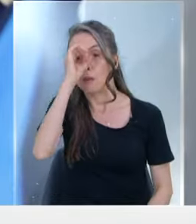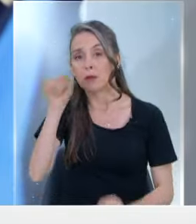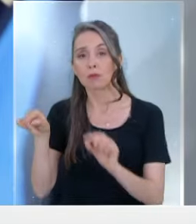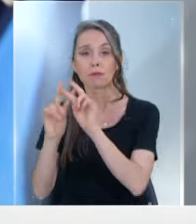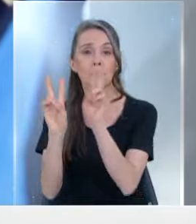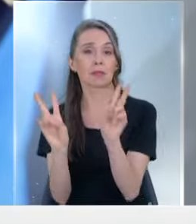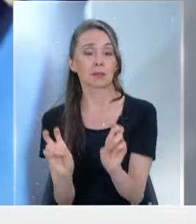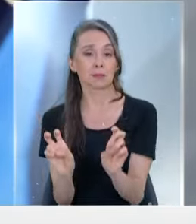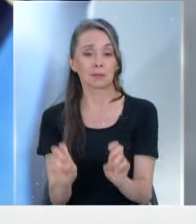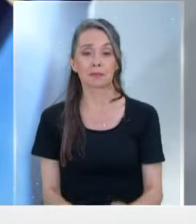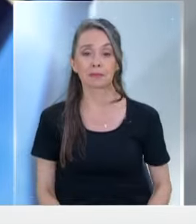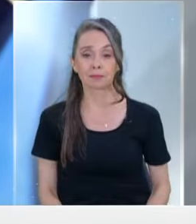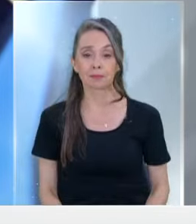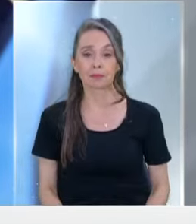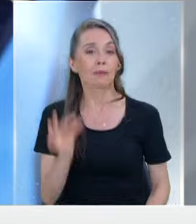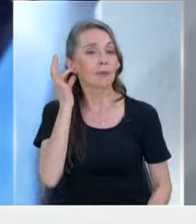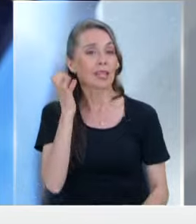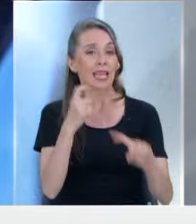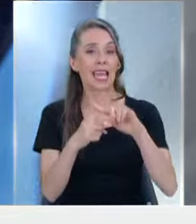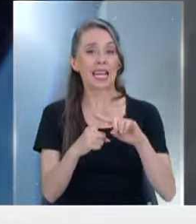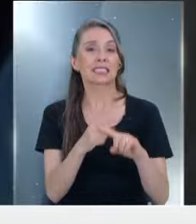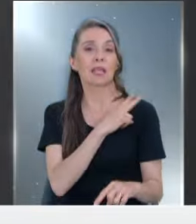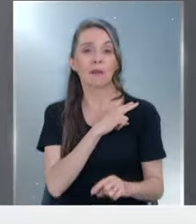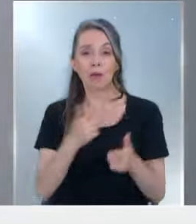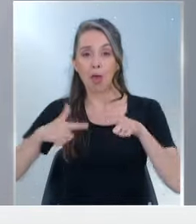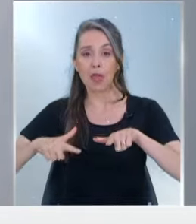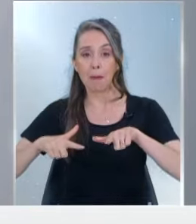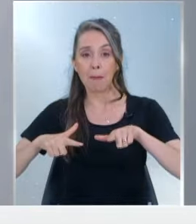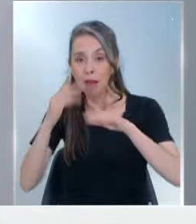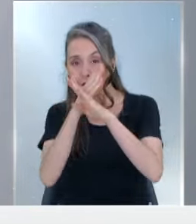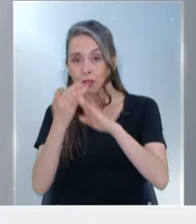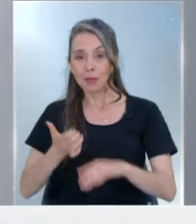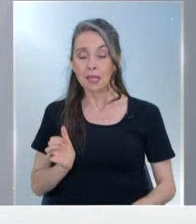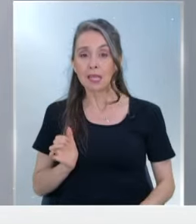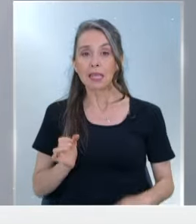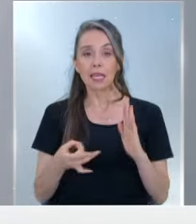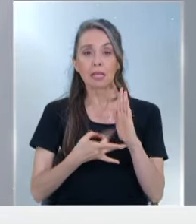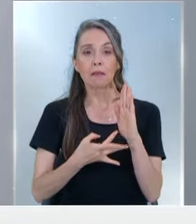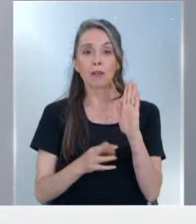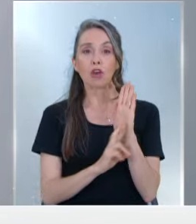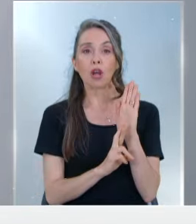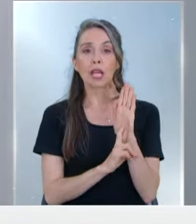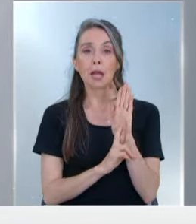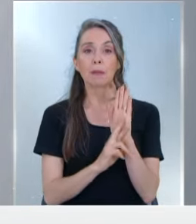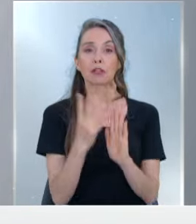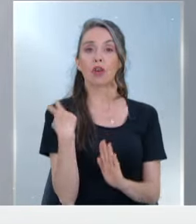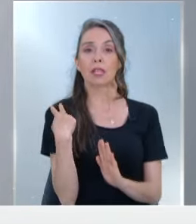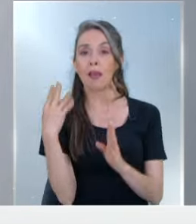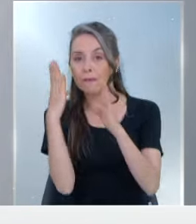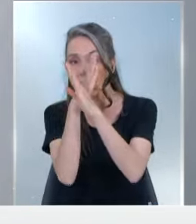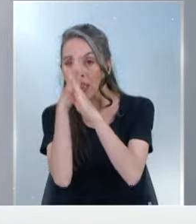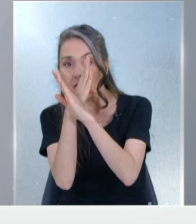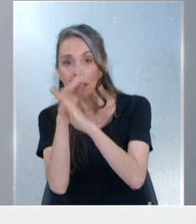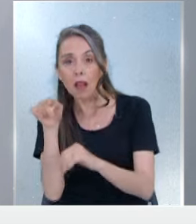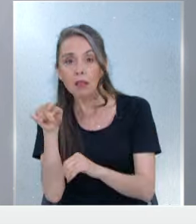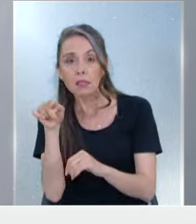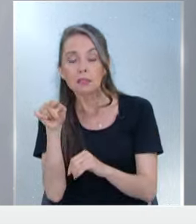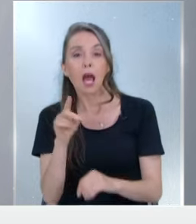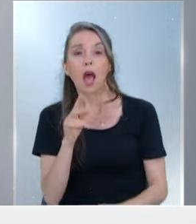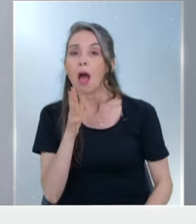respecto. Es que la ex jefa de inteligencia habría infringido el propio reglamento de la Jefatura de Inteligencia al